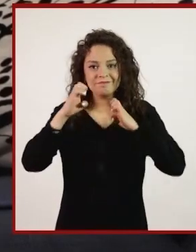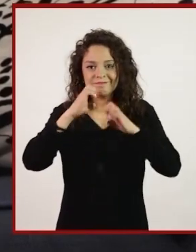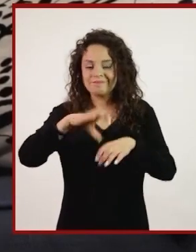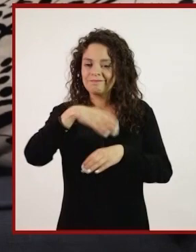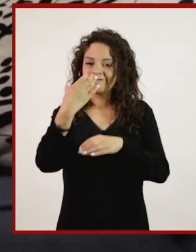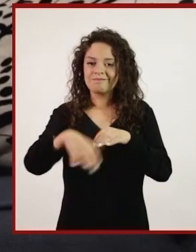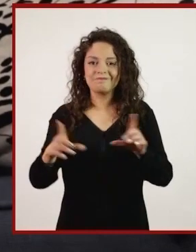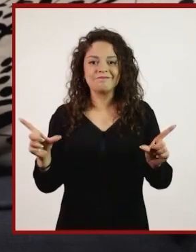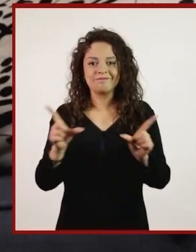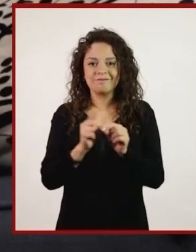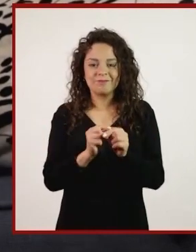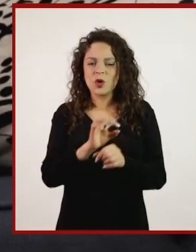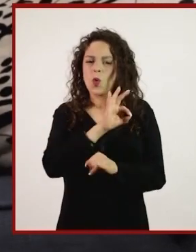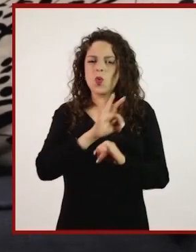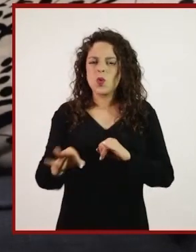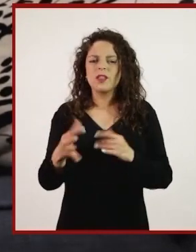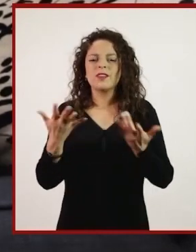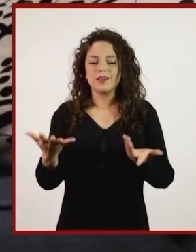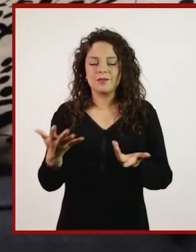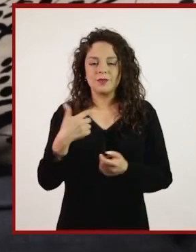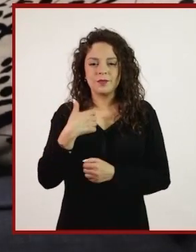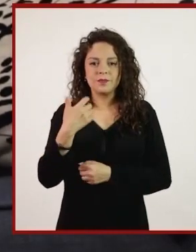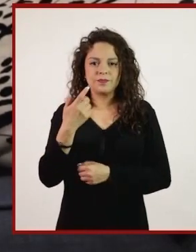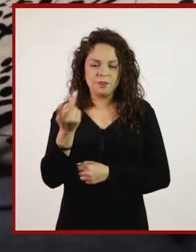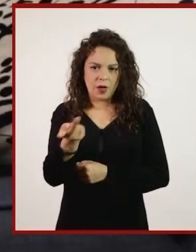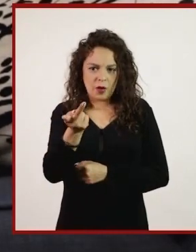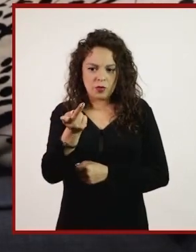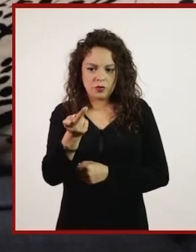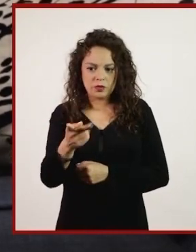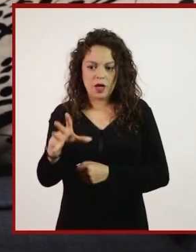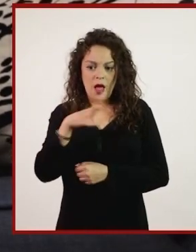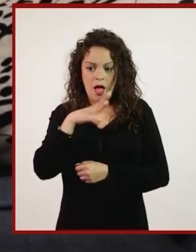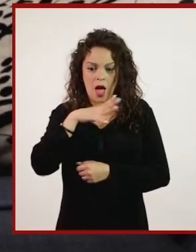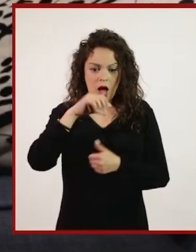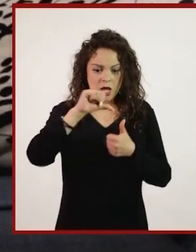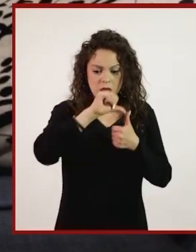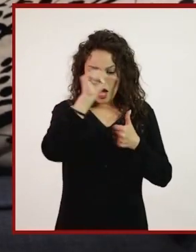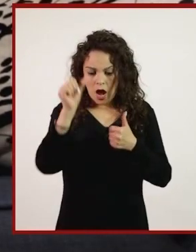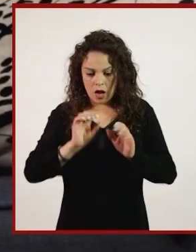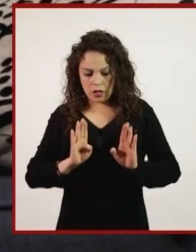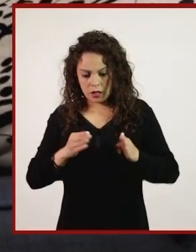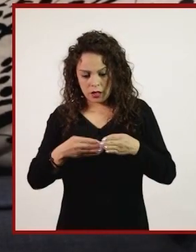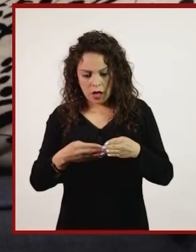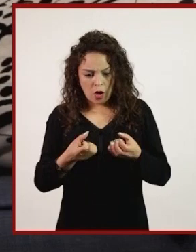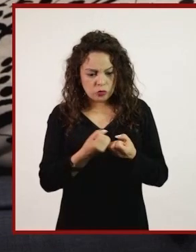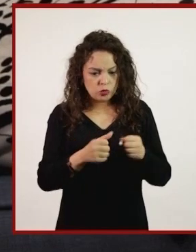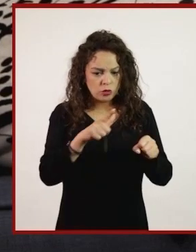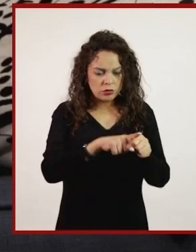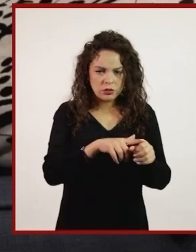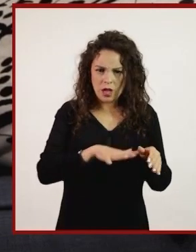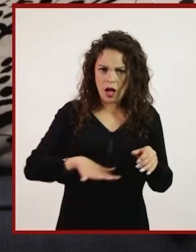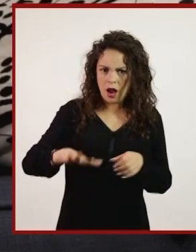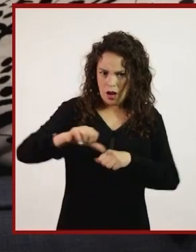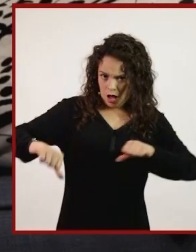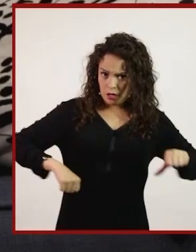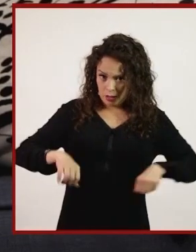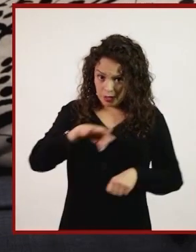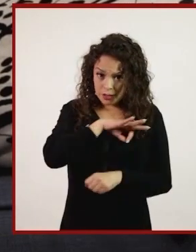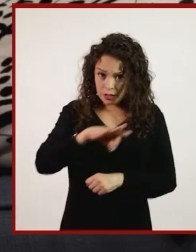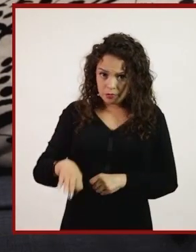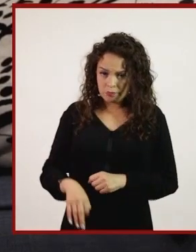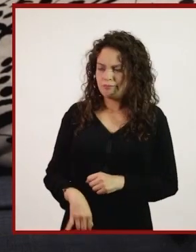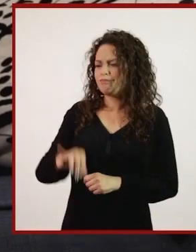sí lo tenemos. Oye, la verdad, qué triste que ya se va a terminar esta entrevista, ya para despedirnos. ¿Es posible buscar una formación en el